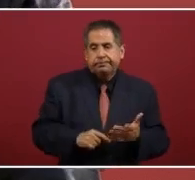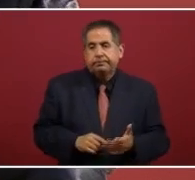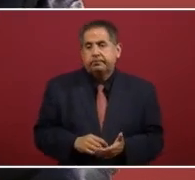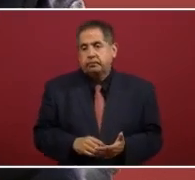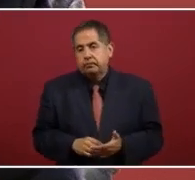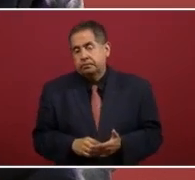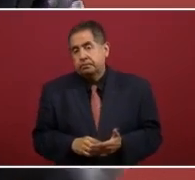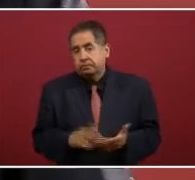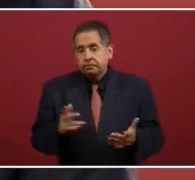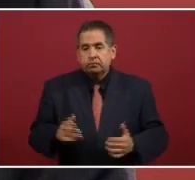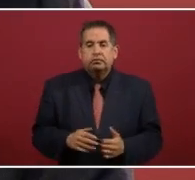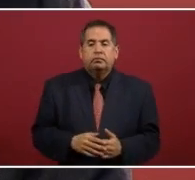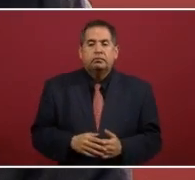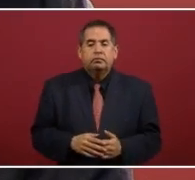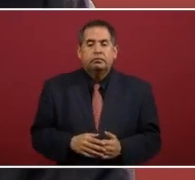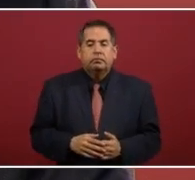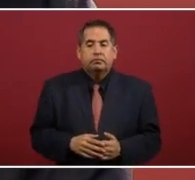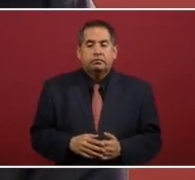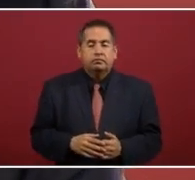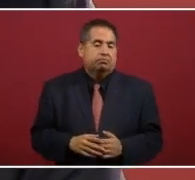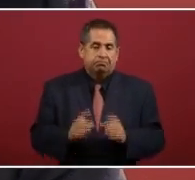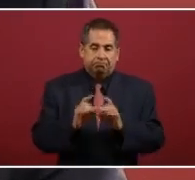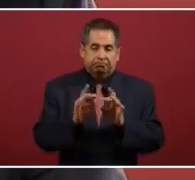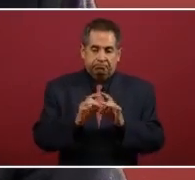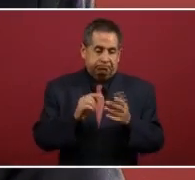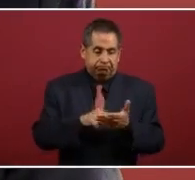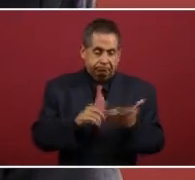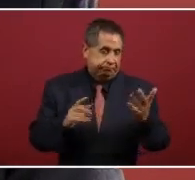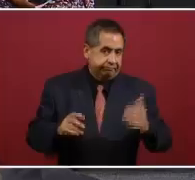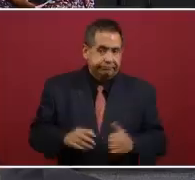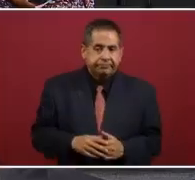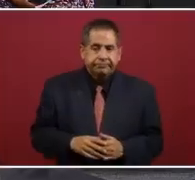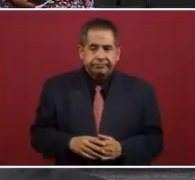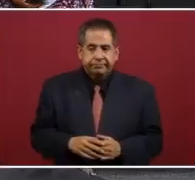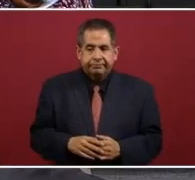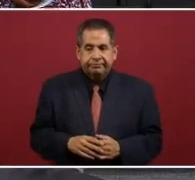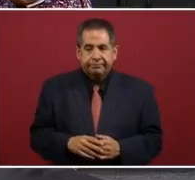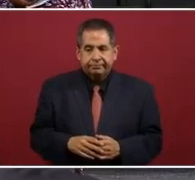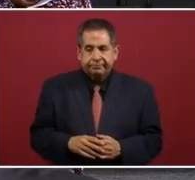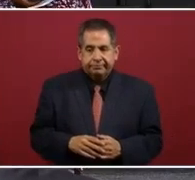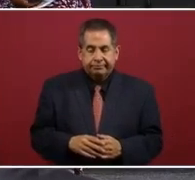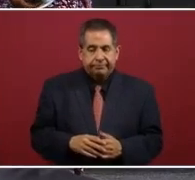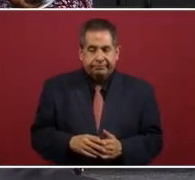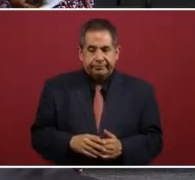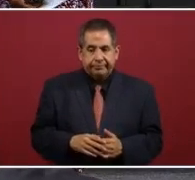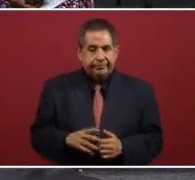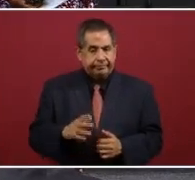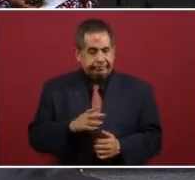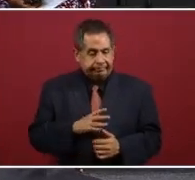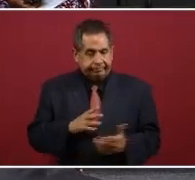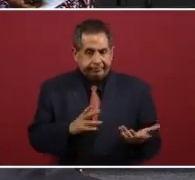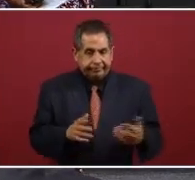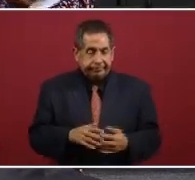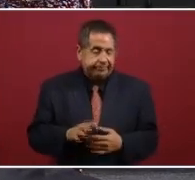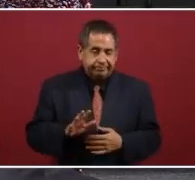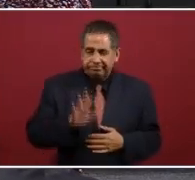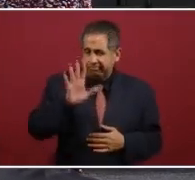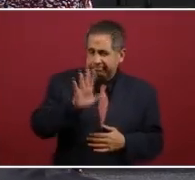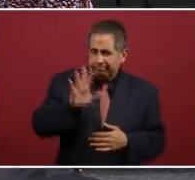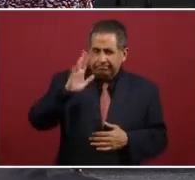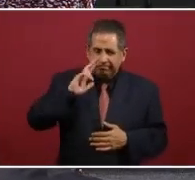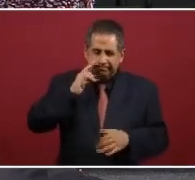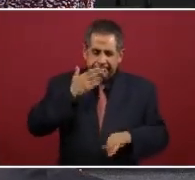pero suele pasar así, o existe la presunta